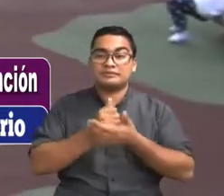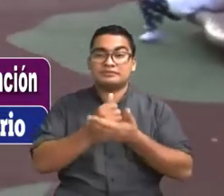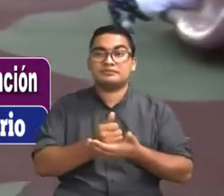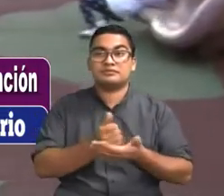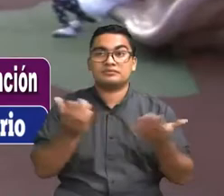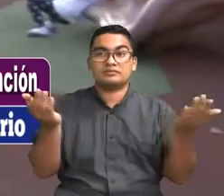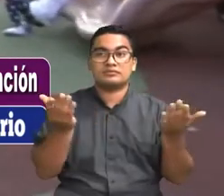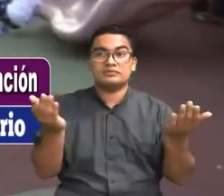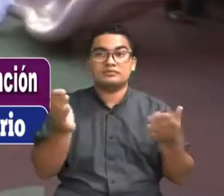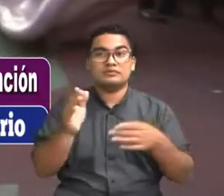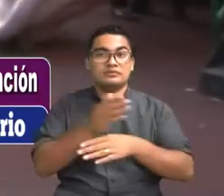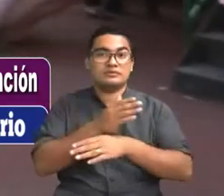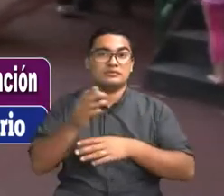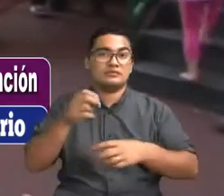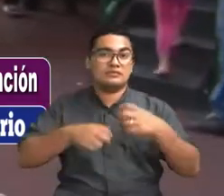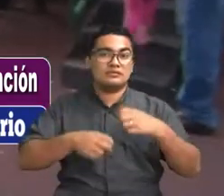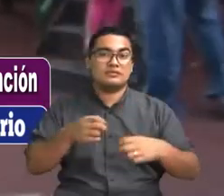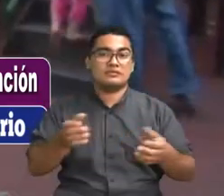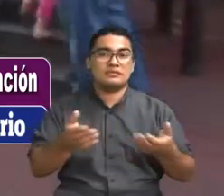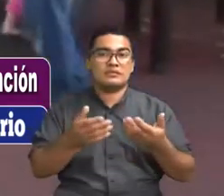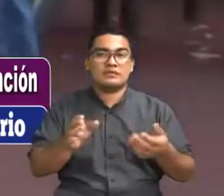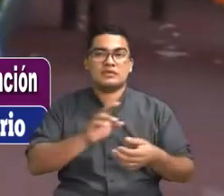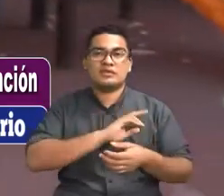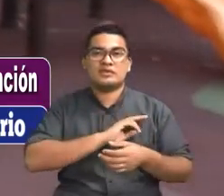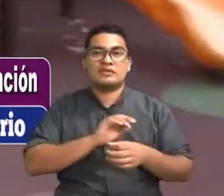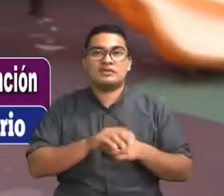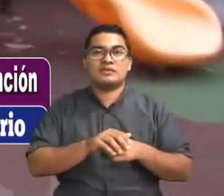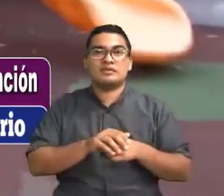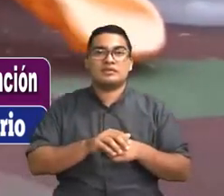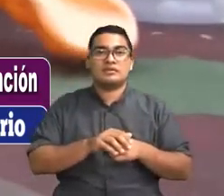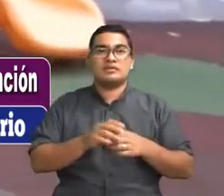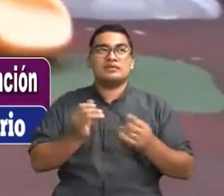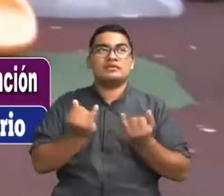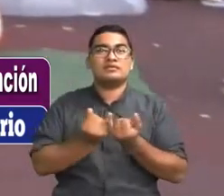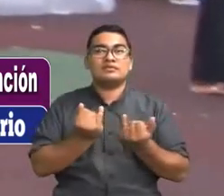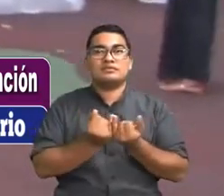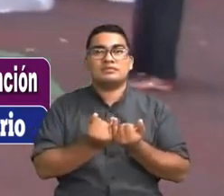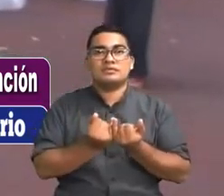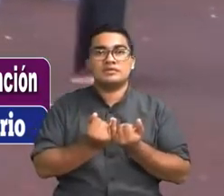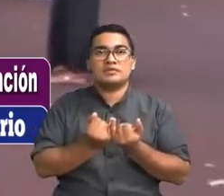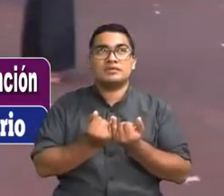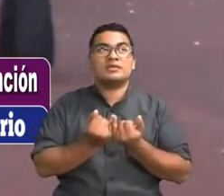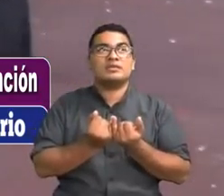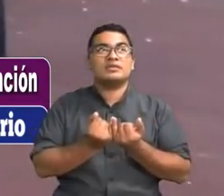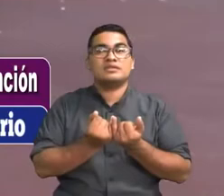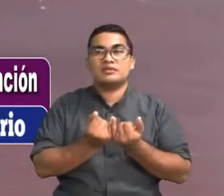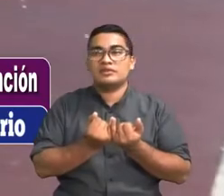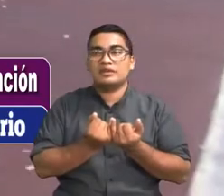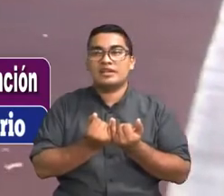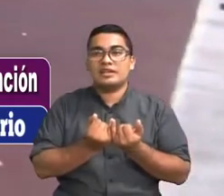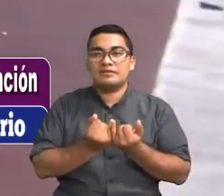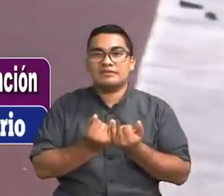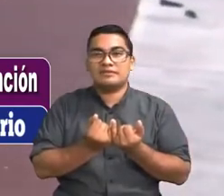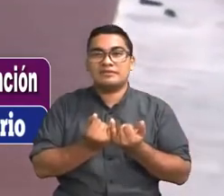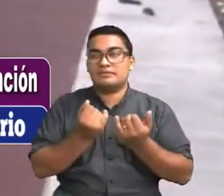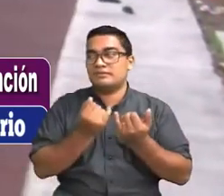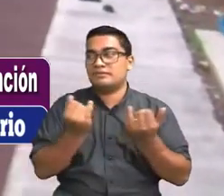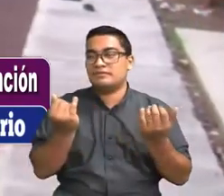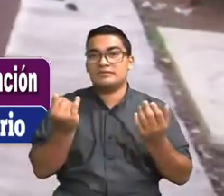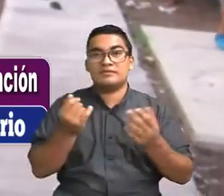se generen mayores conflictos, de que haya, digamos, mayor convivencia, exacto, mayor fraternidad,